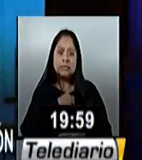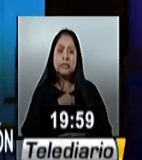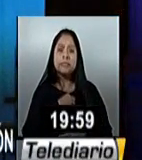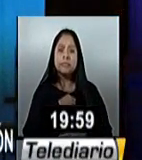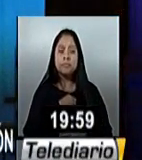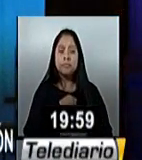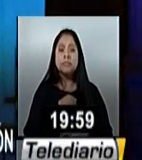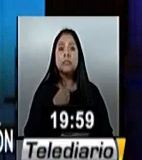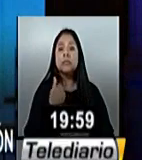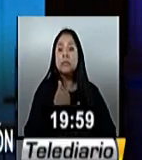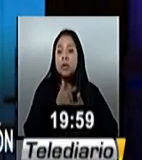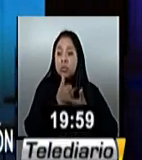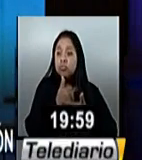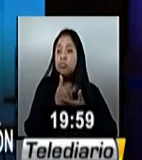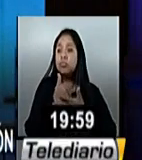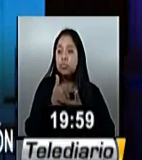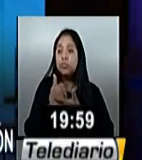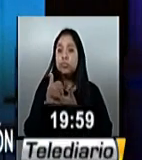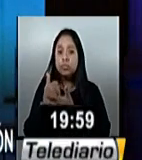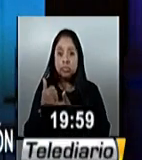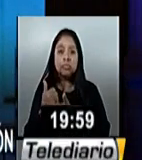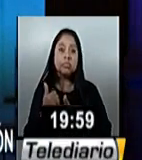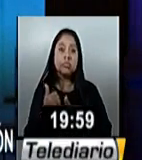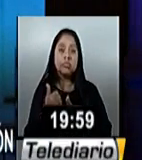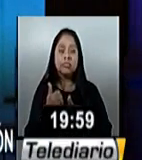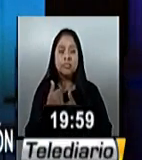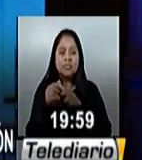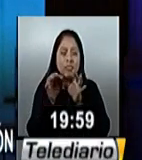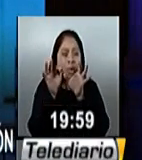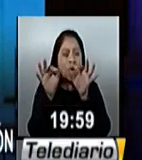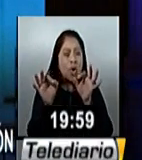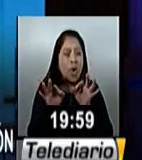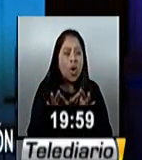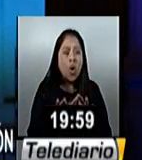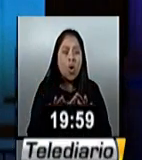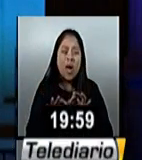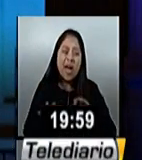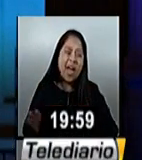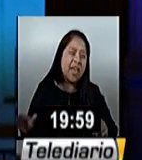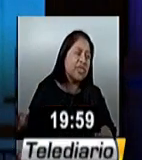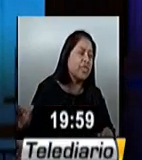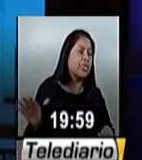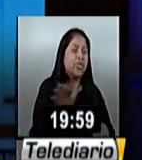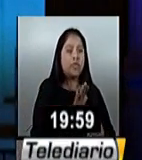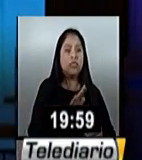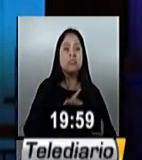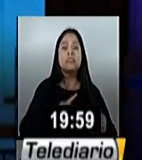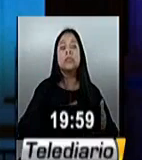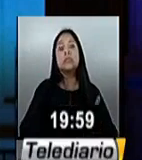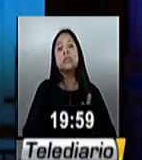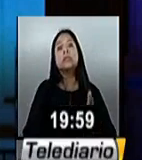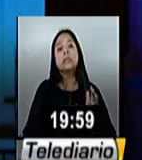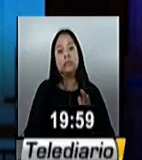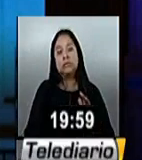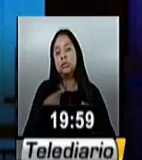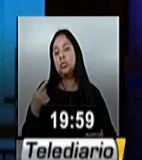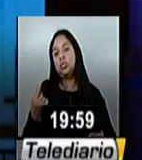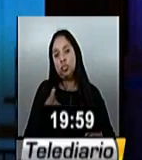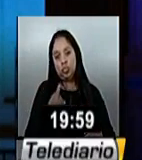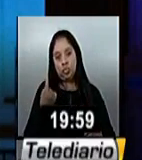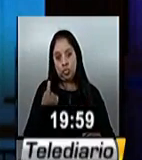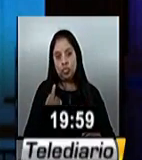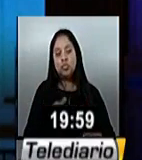beneficien de manera universal es decir a todos